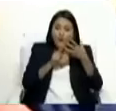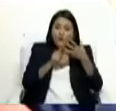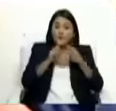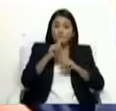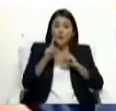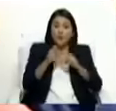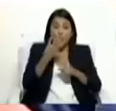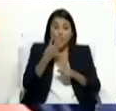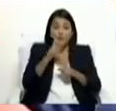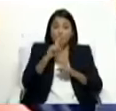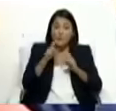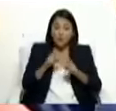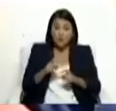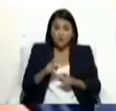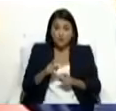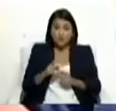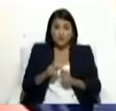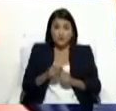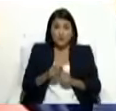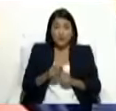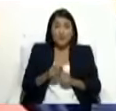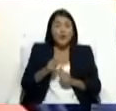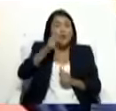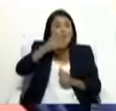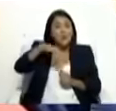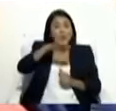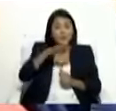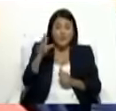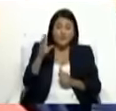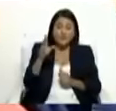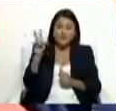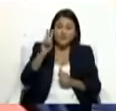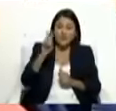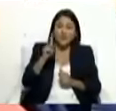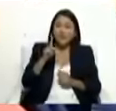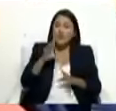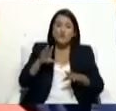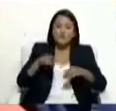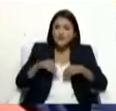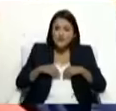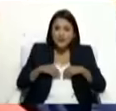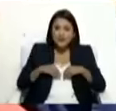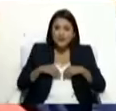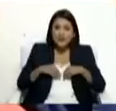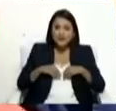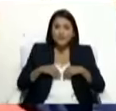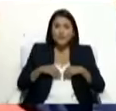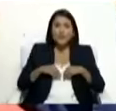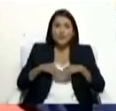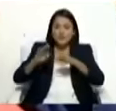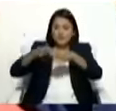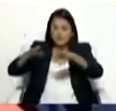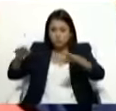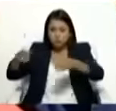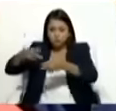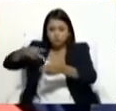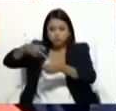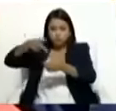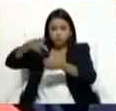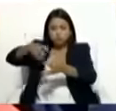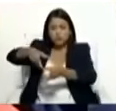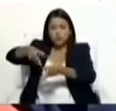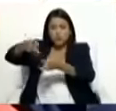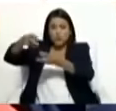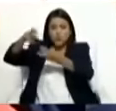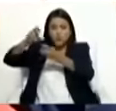pueblo todo rechaza la incursión de esos piratas en aguas que están por delimitar, el intento de esos piratas